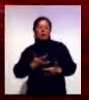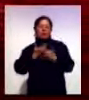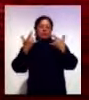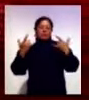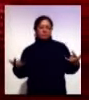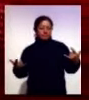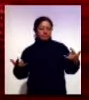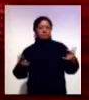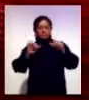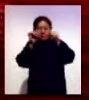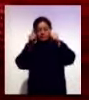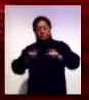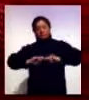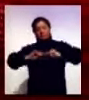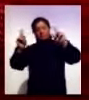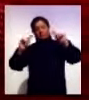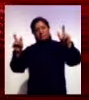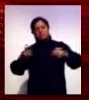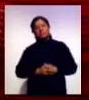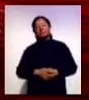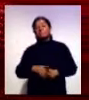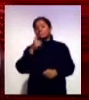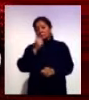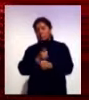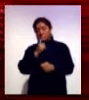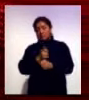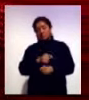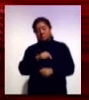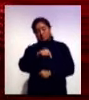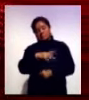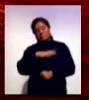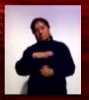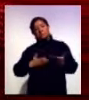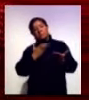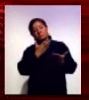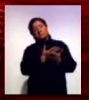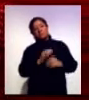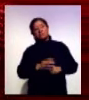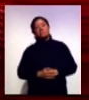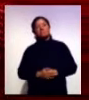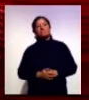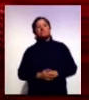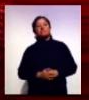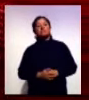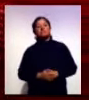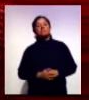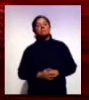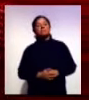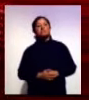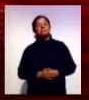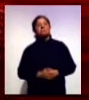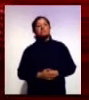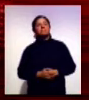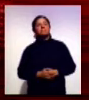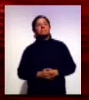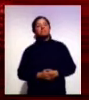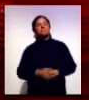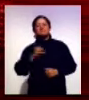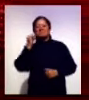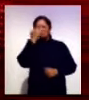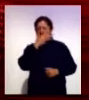primer poncho propusimos un poquito más de figuras de aquí